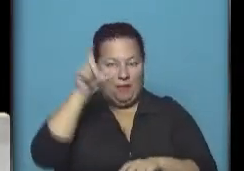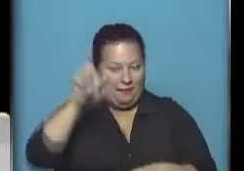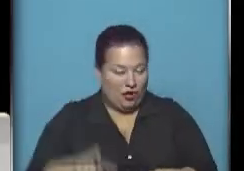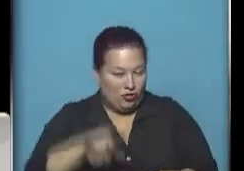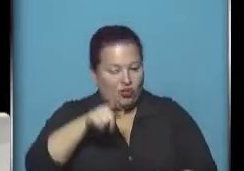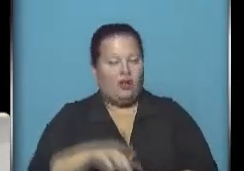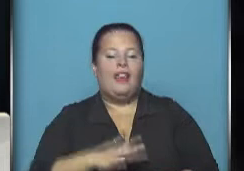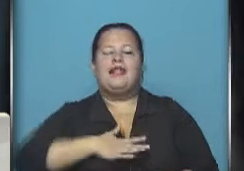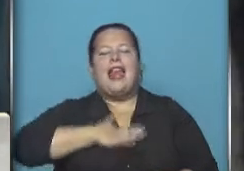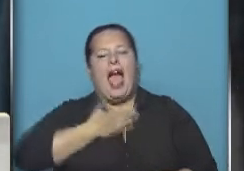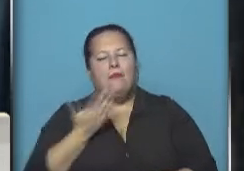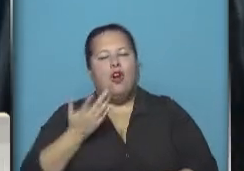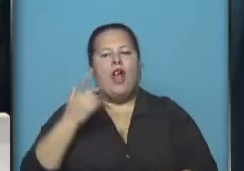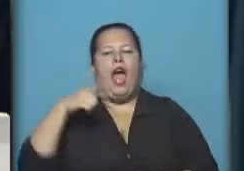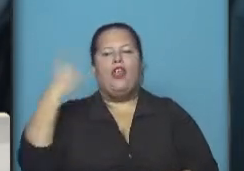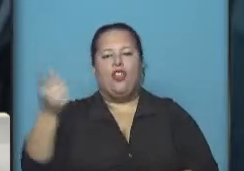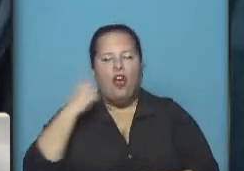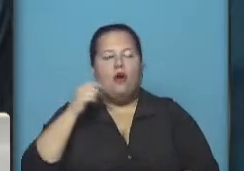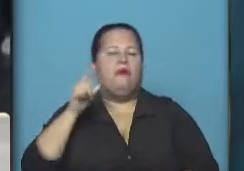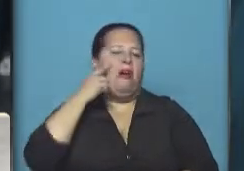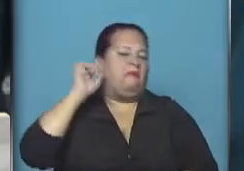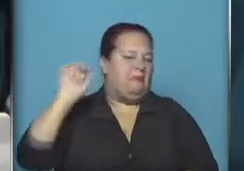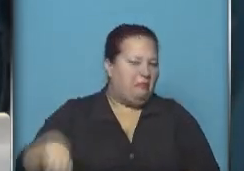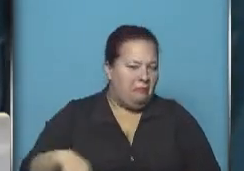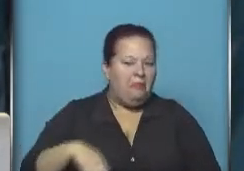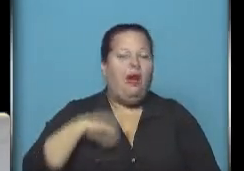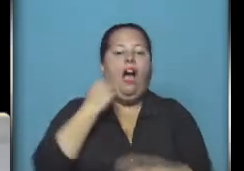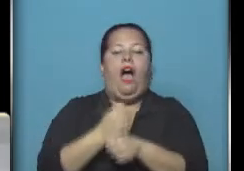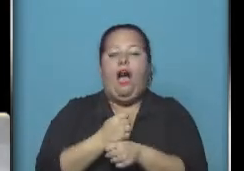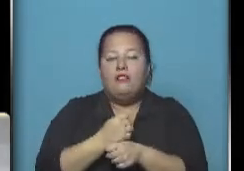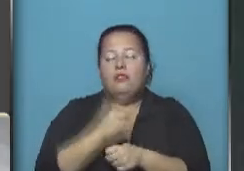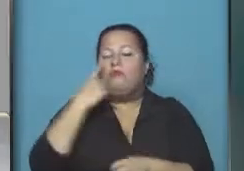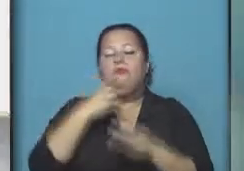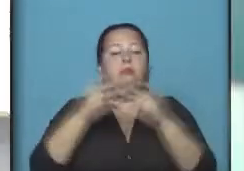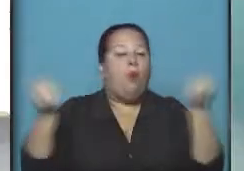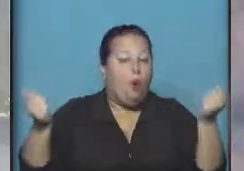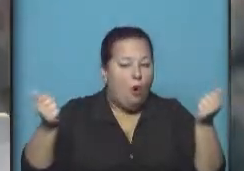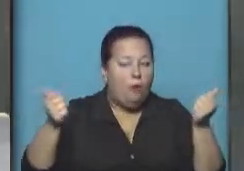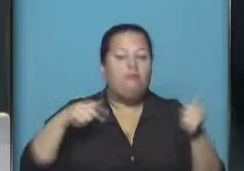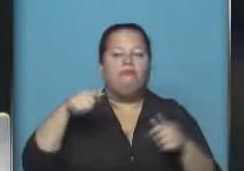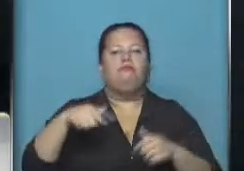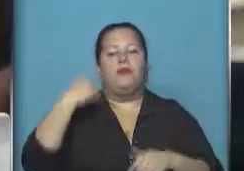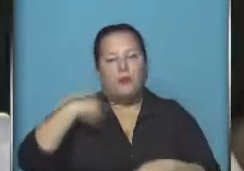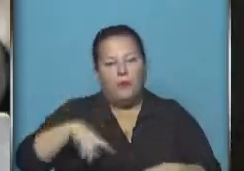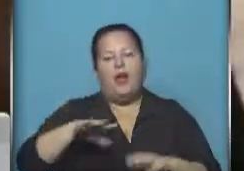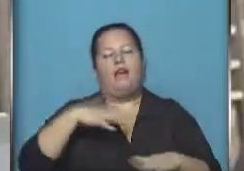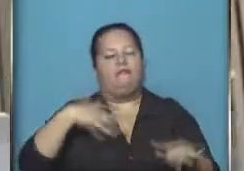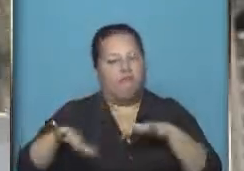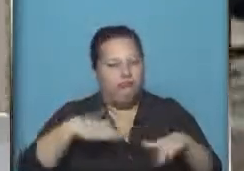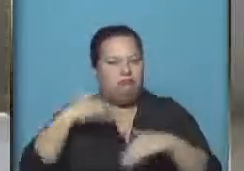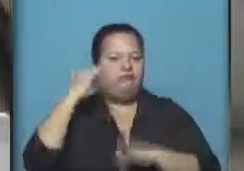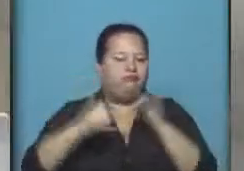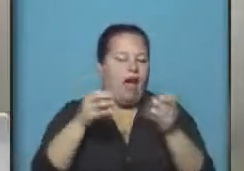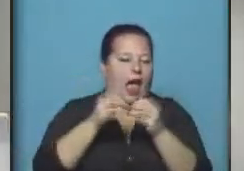pantalla. Él está enamorado de chico de Margo. Margo no le presta atención hasta que un día Margo desaparece y ahí comenzará una road movie donde Quentin y